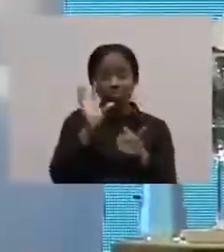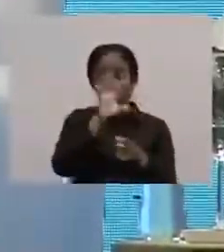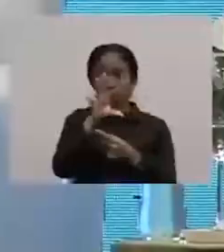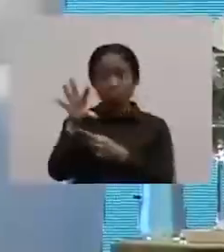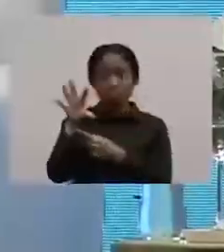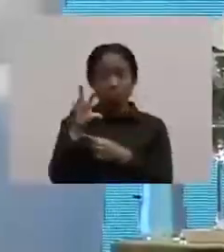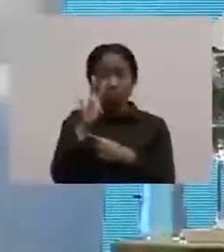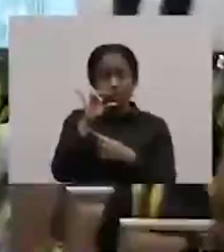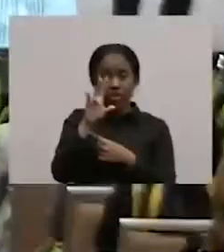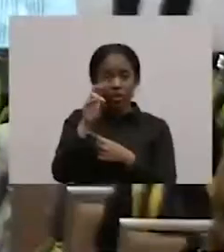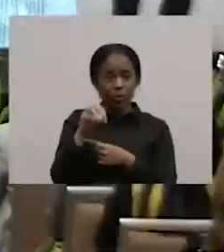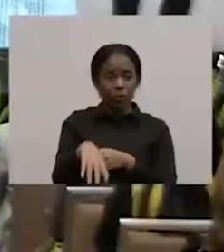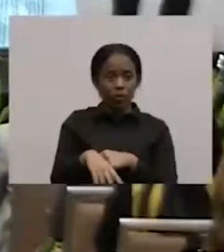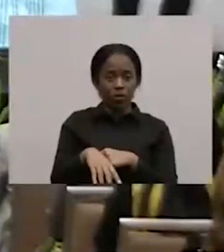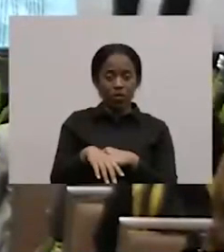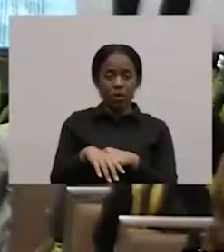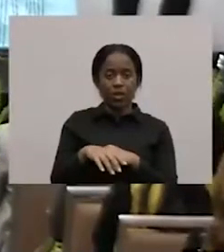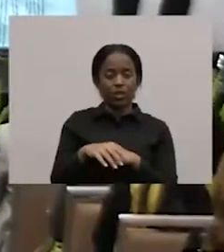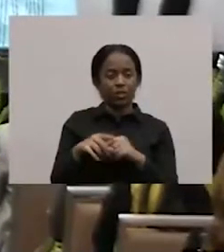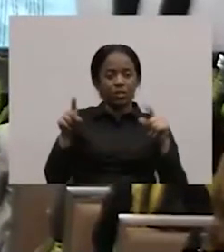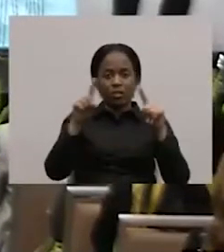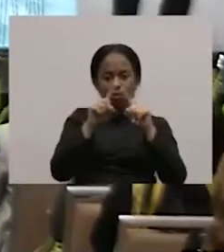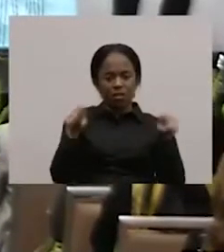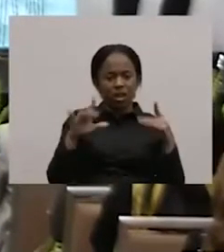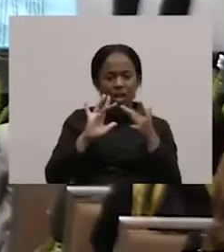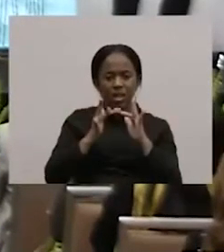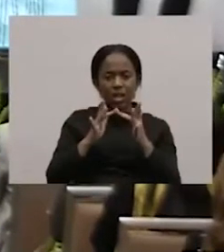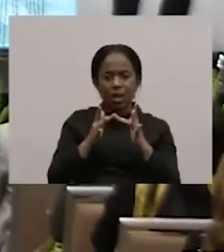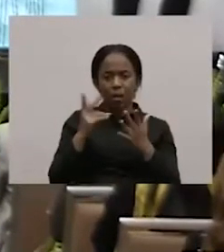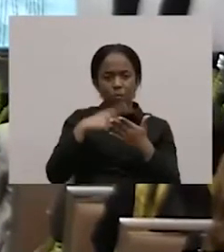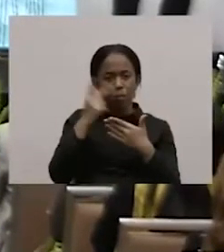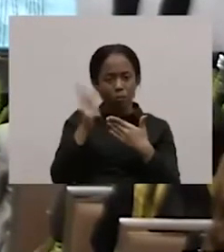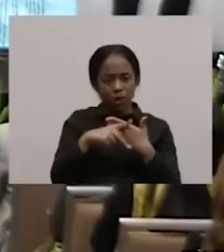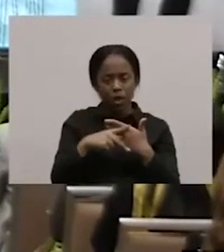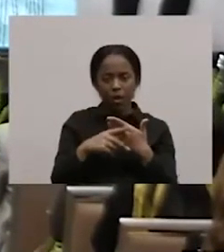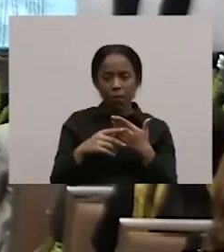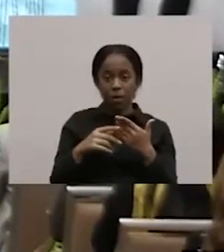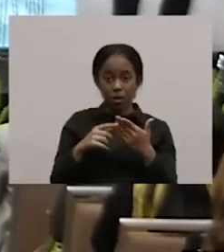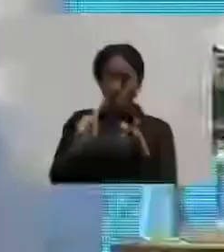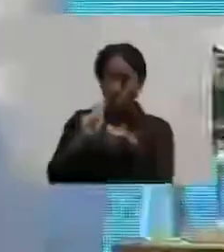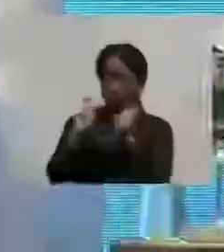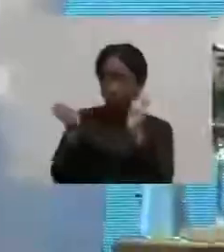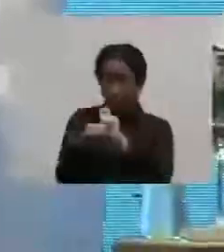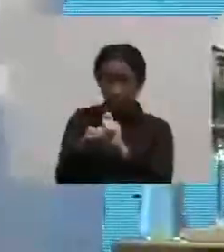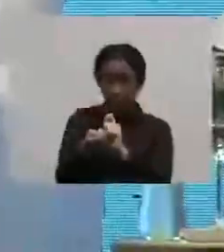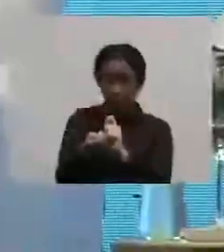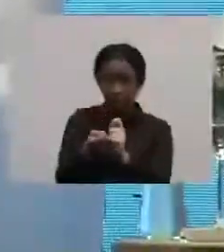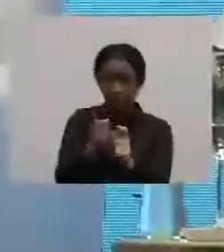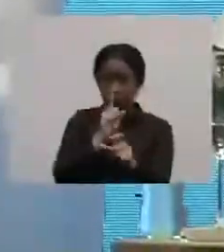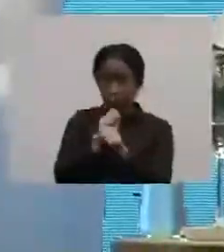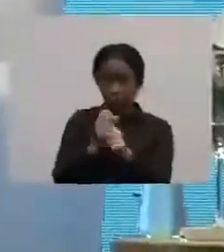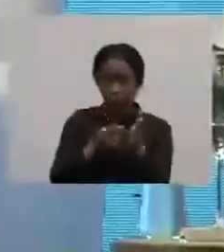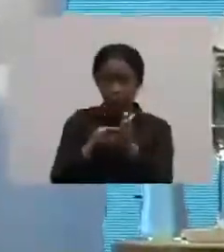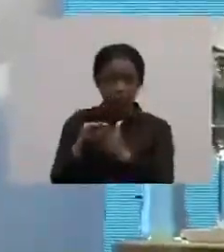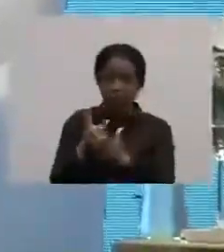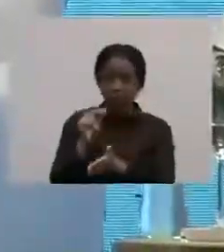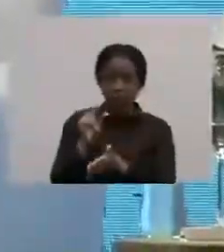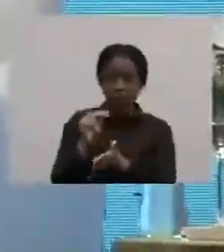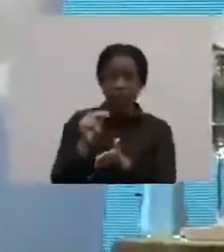digital, somos multiplataforma. Plataforma, y no ha cambiado y no ha dado una realidad que lo cambió